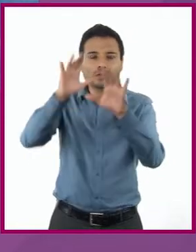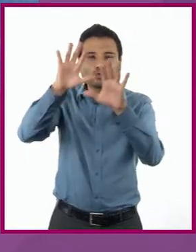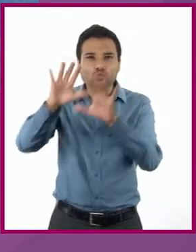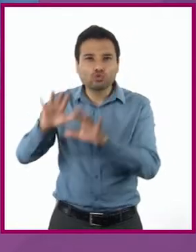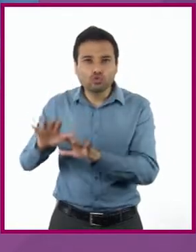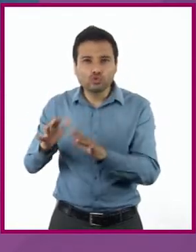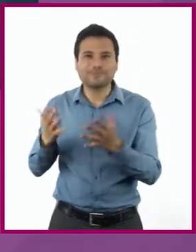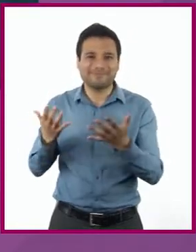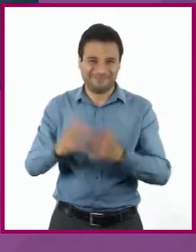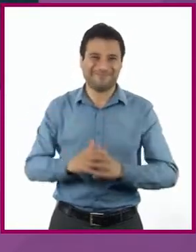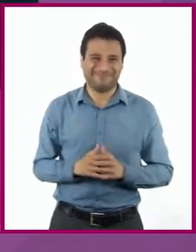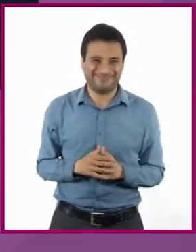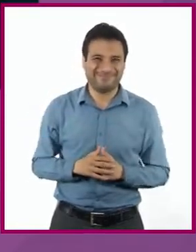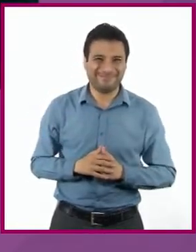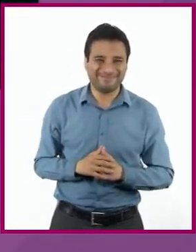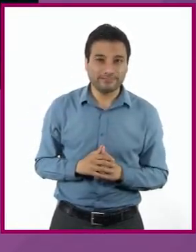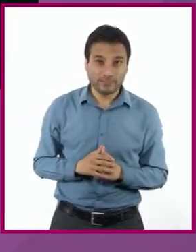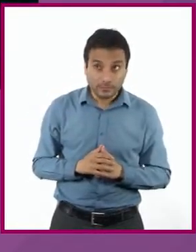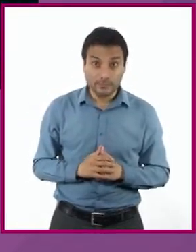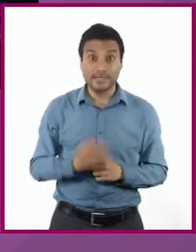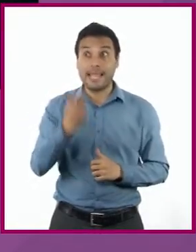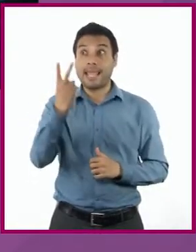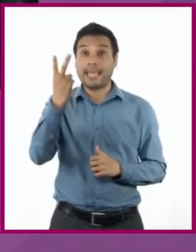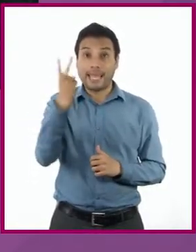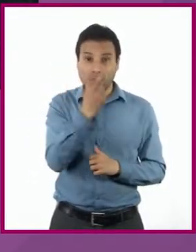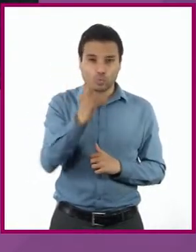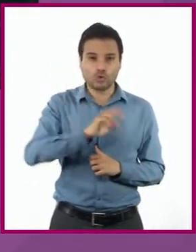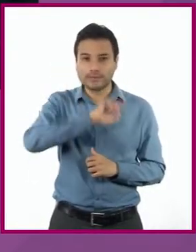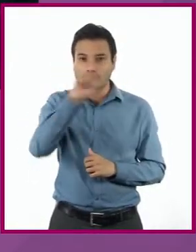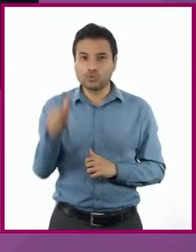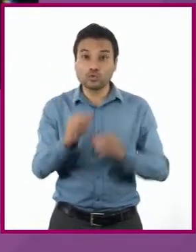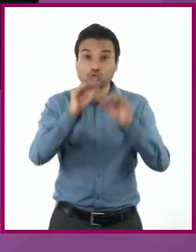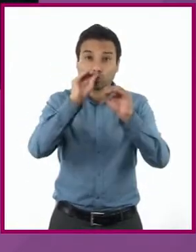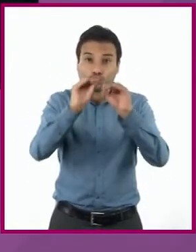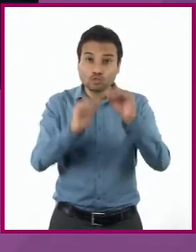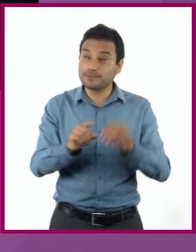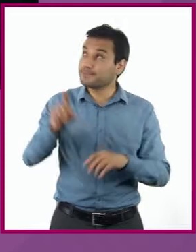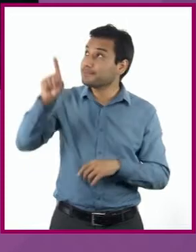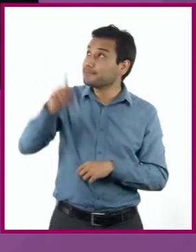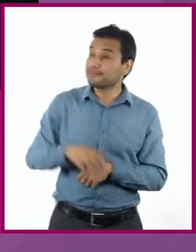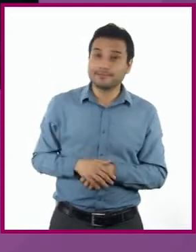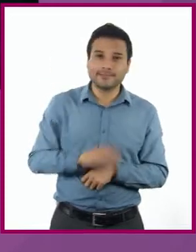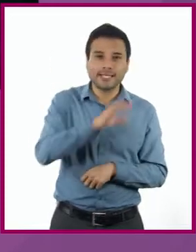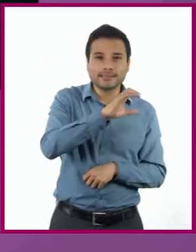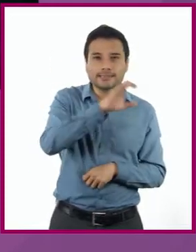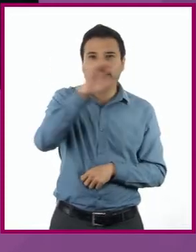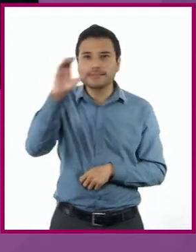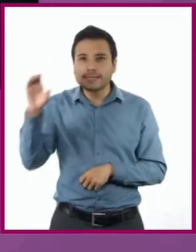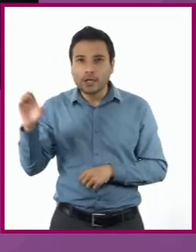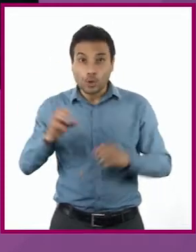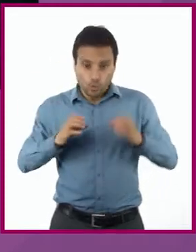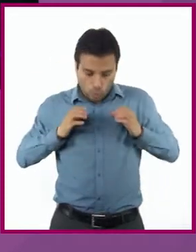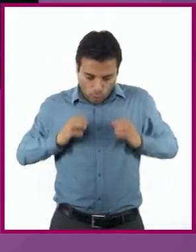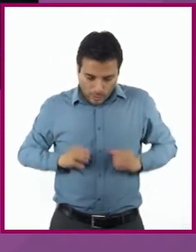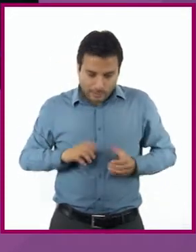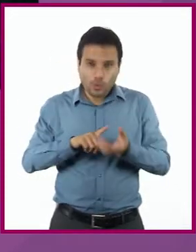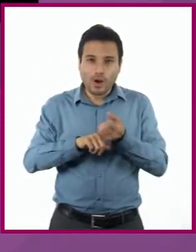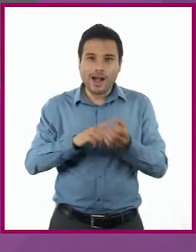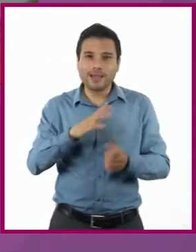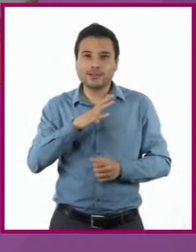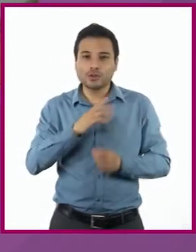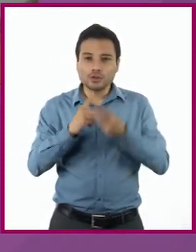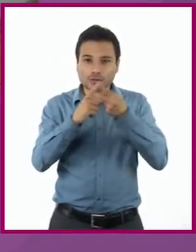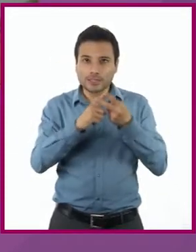lluvia, el rocío, y que ellos a su vez crearon a Nut, el cielo con estrellas sobre su cuerpo, y a